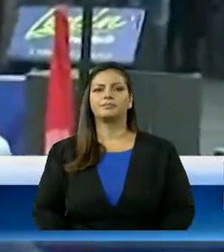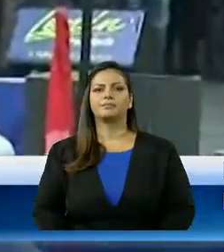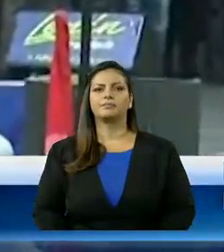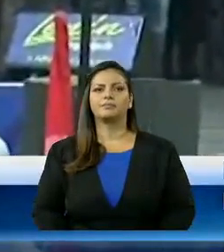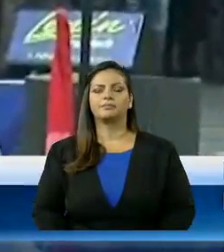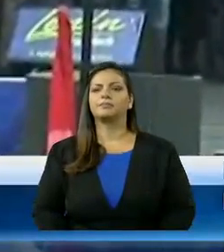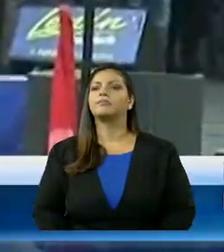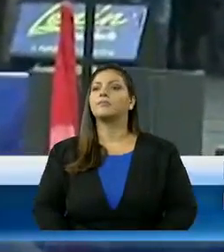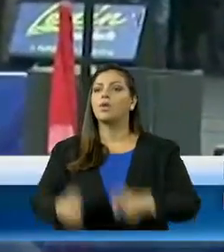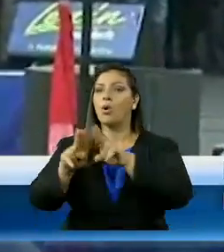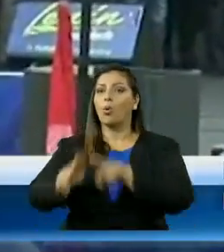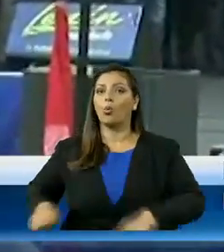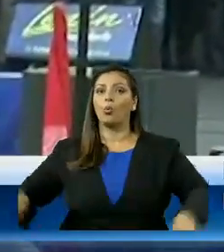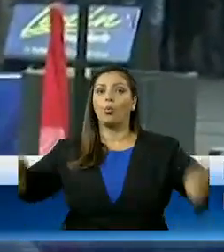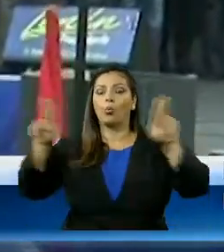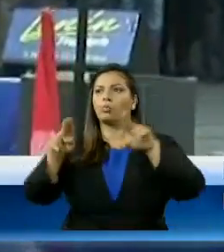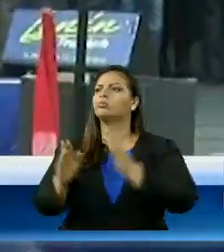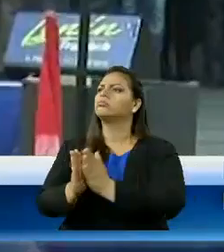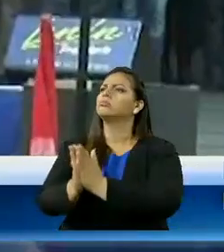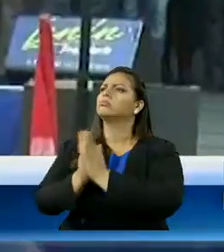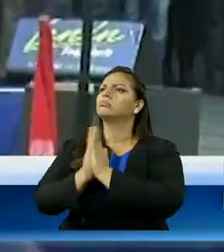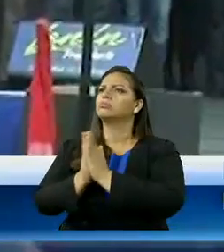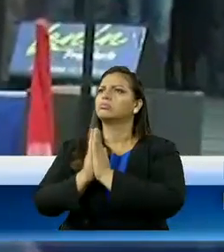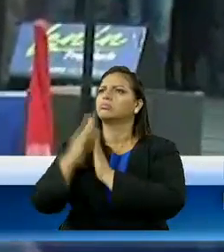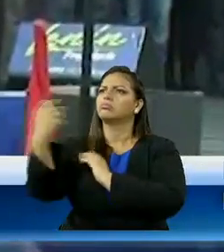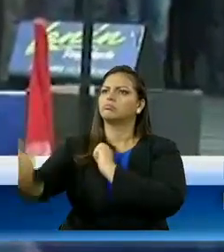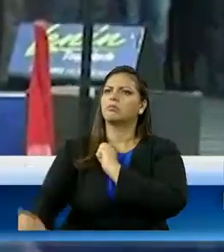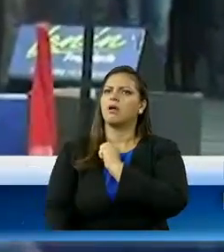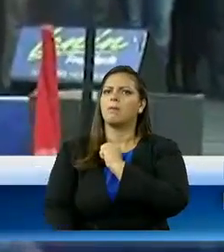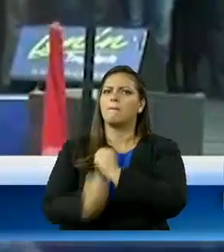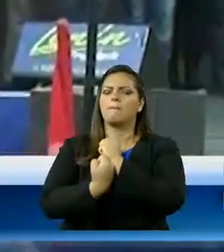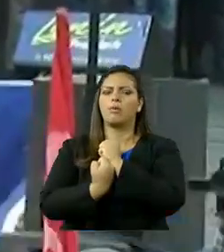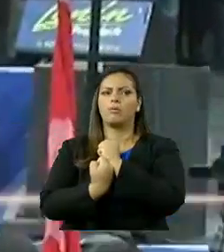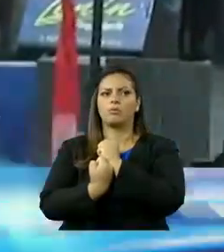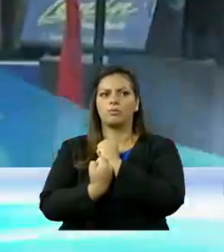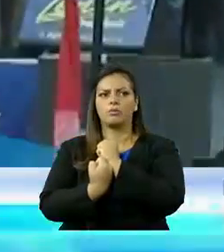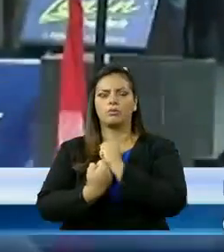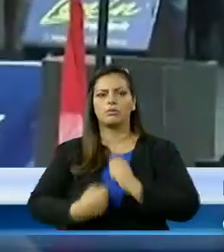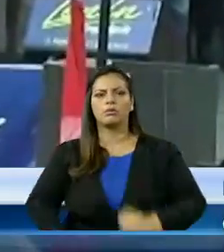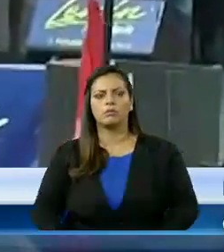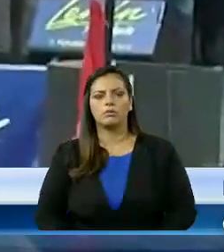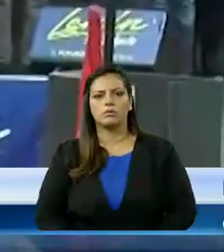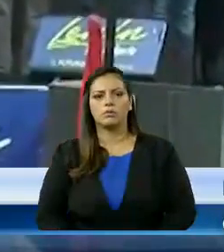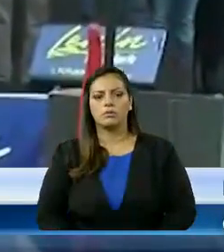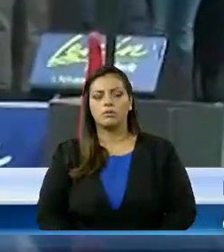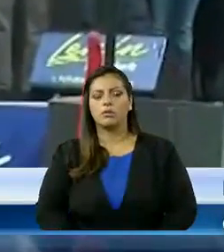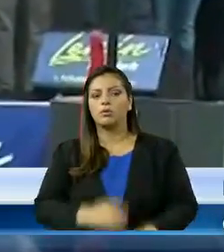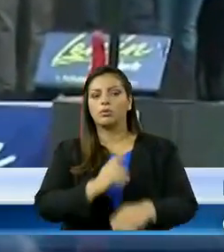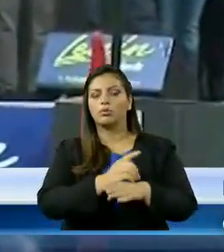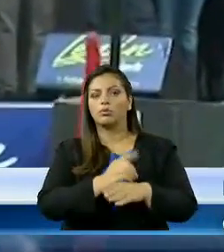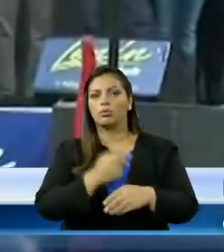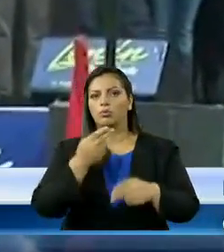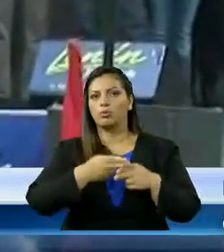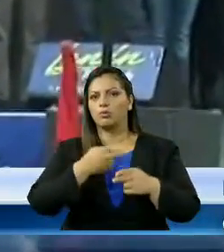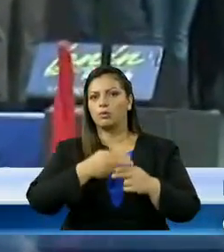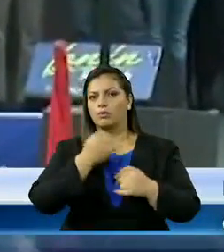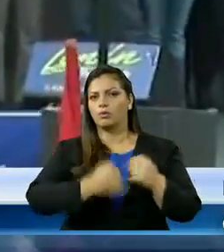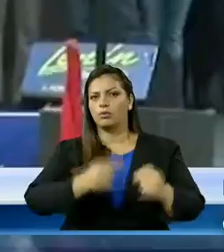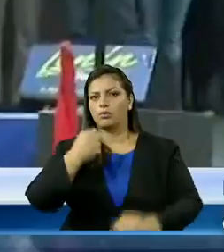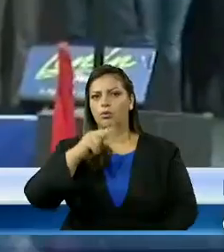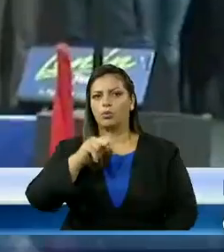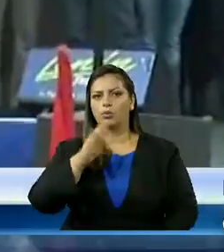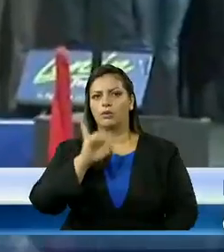a las ciudades unidas antiguo y ahora al doctor nos debes que necesitamos una